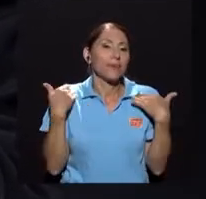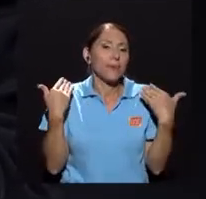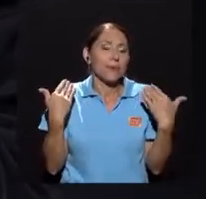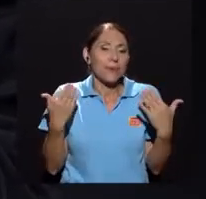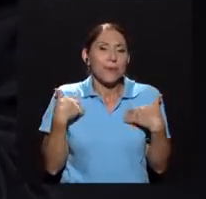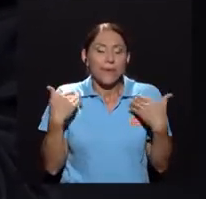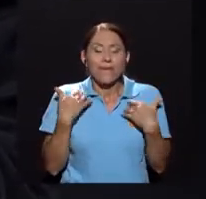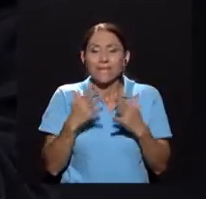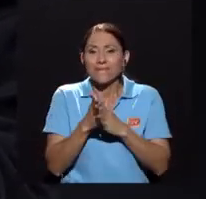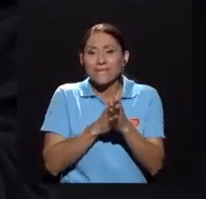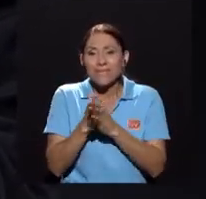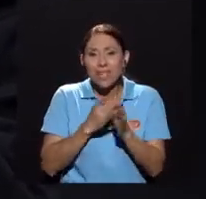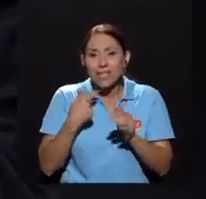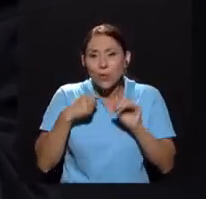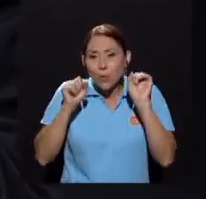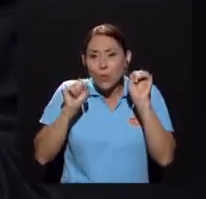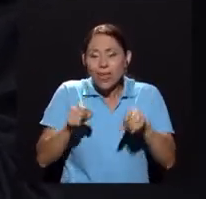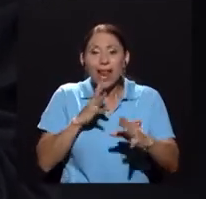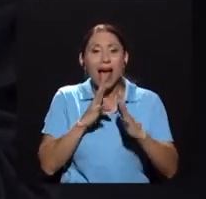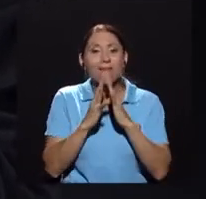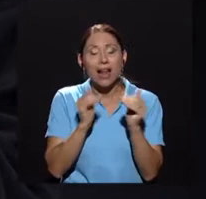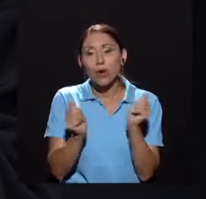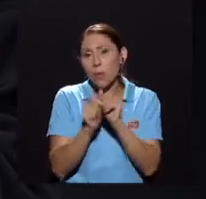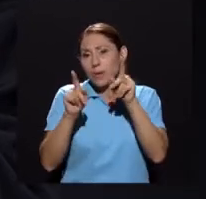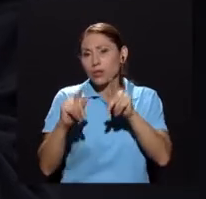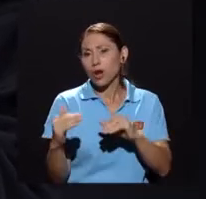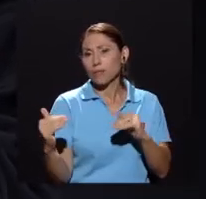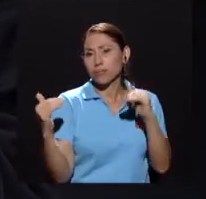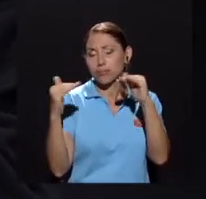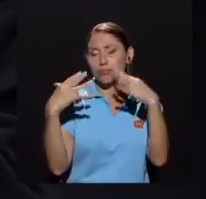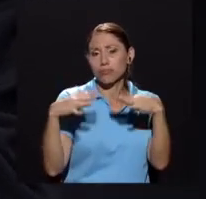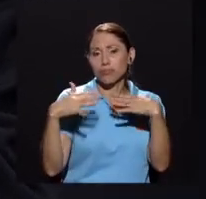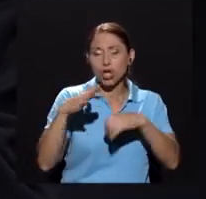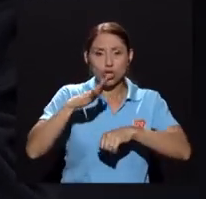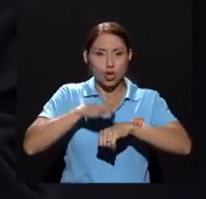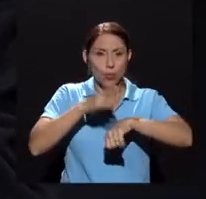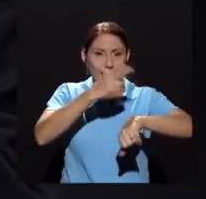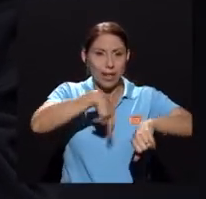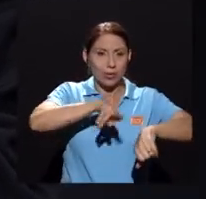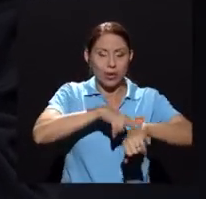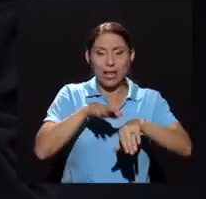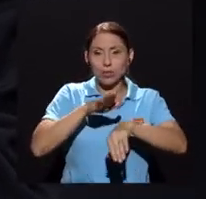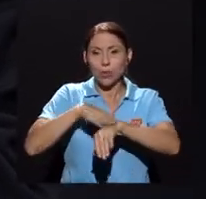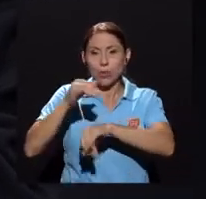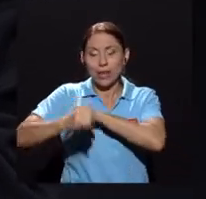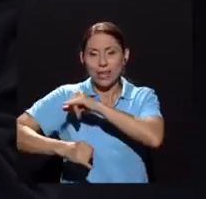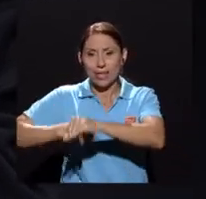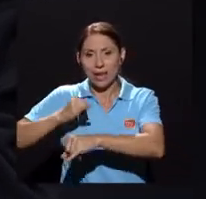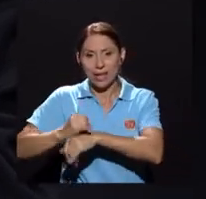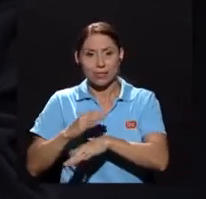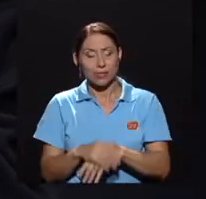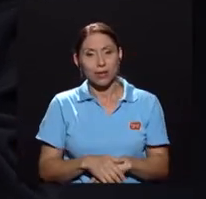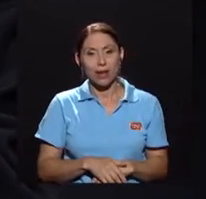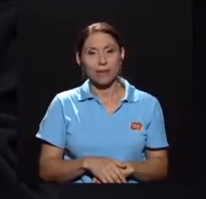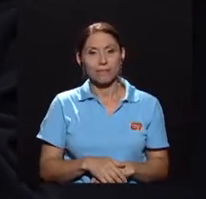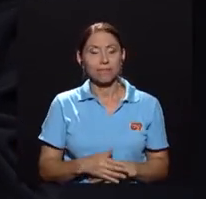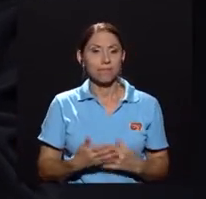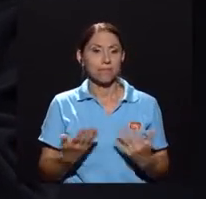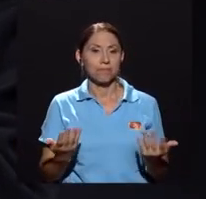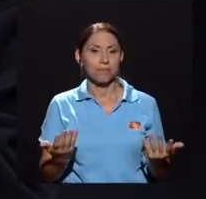nivel temas del quehacer mundial y el caso nacional fue sumamente